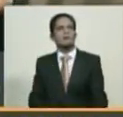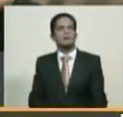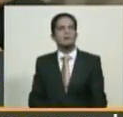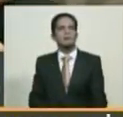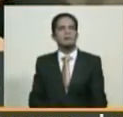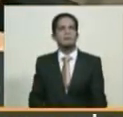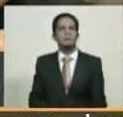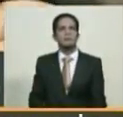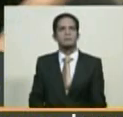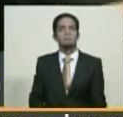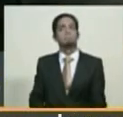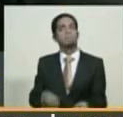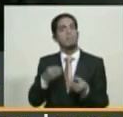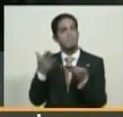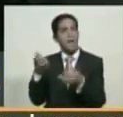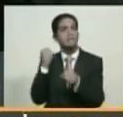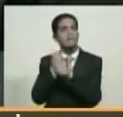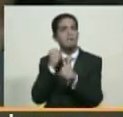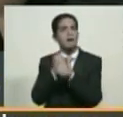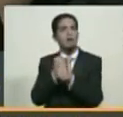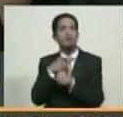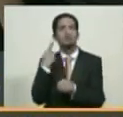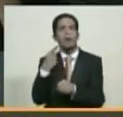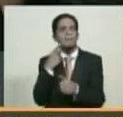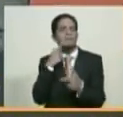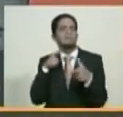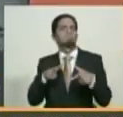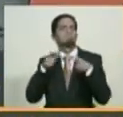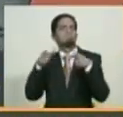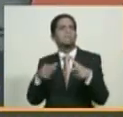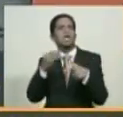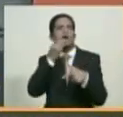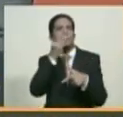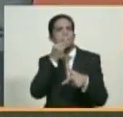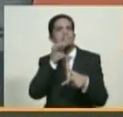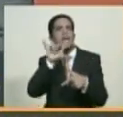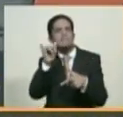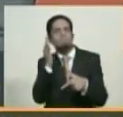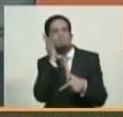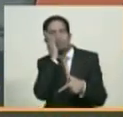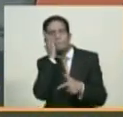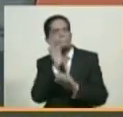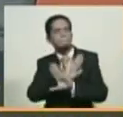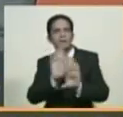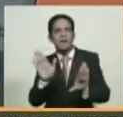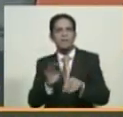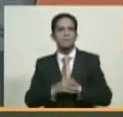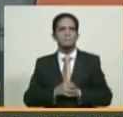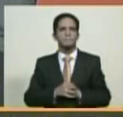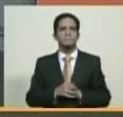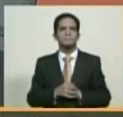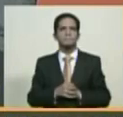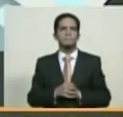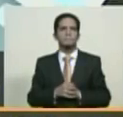que les dan trabajo solo por la comida y un catre donde dormir.